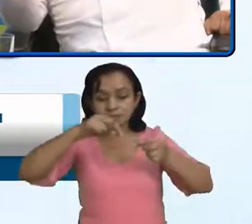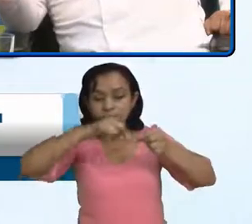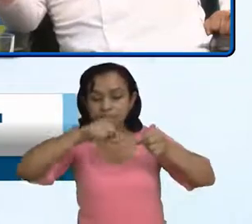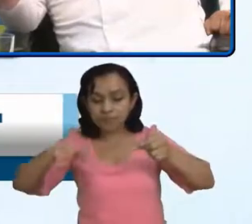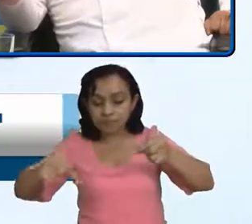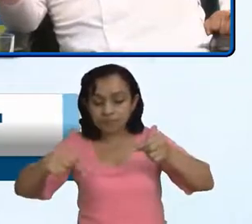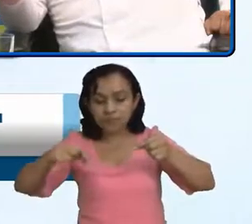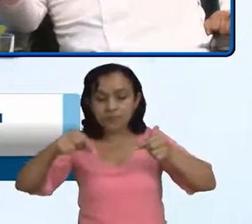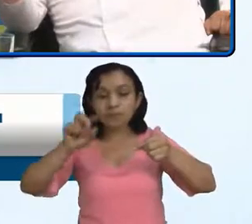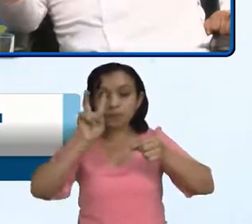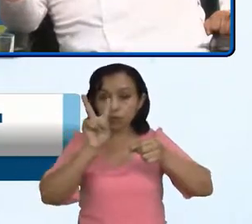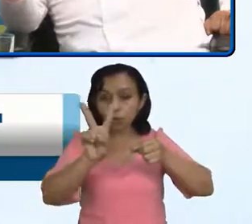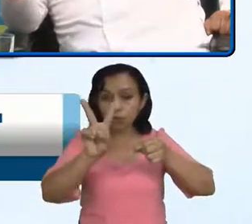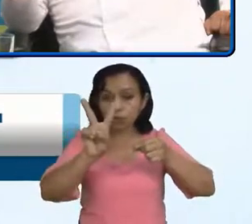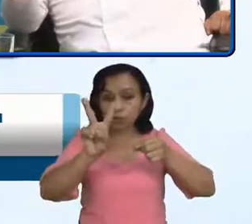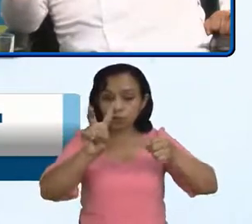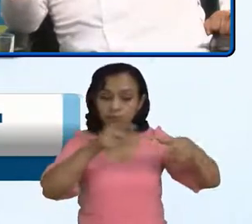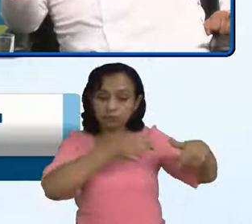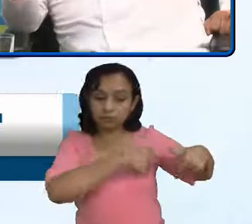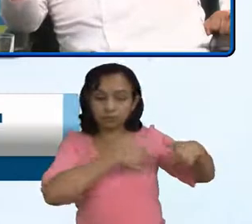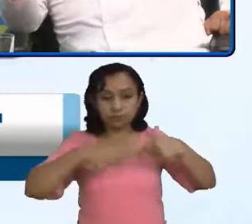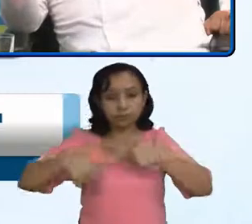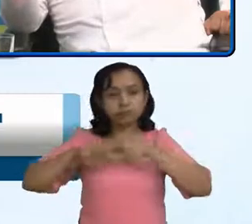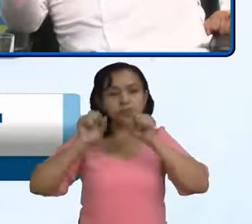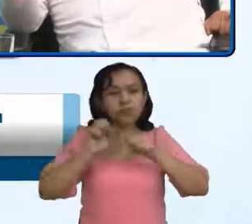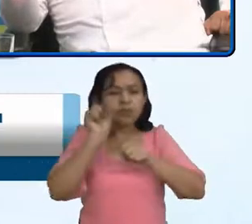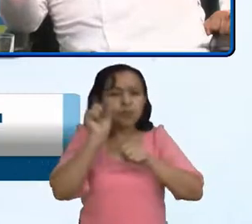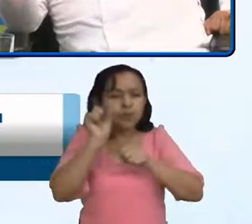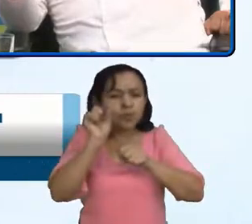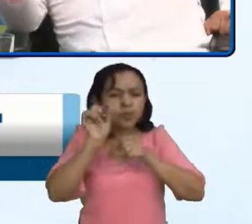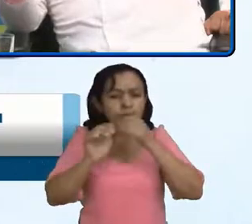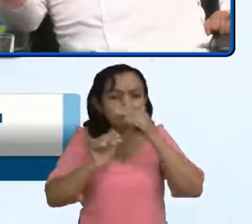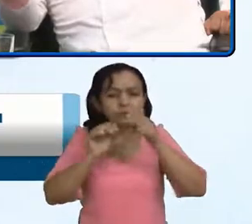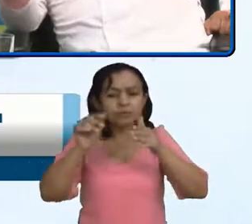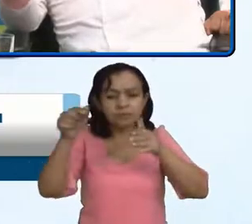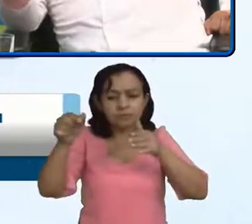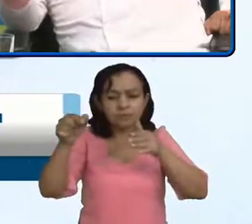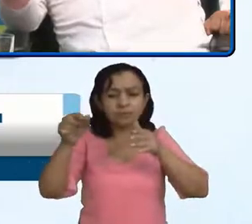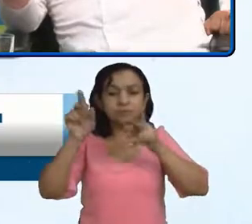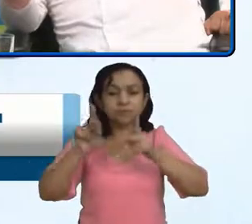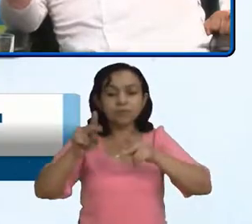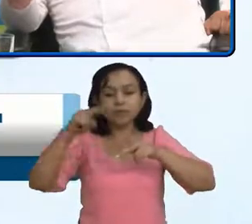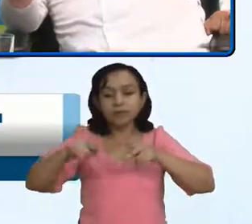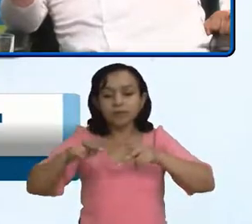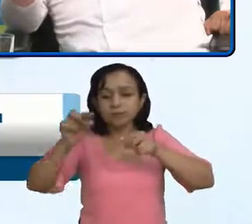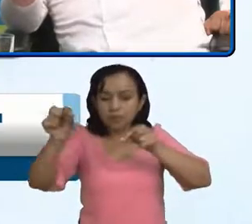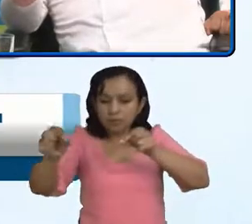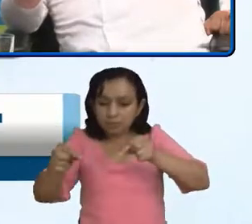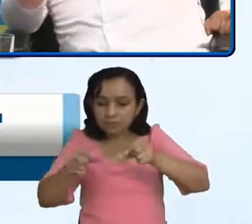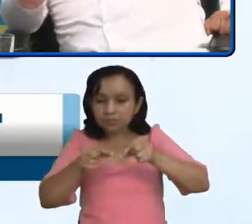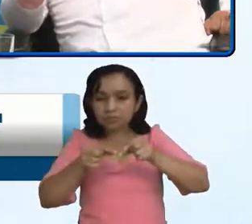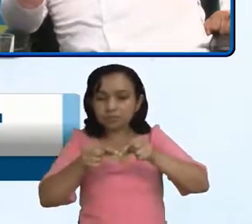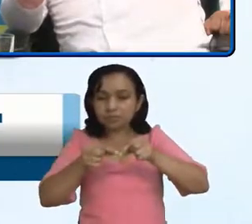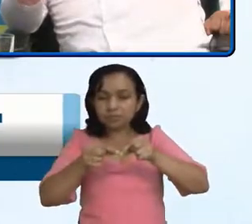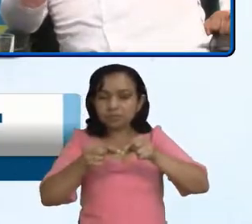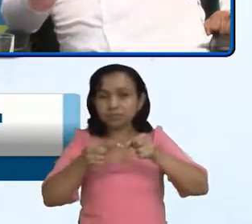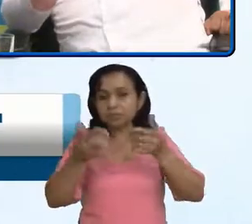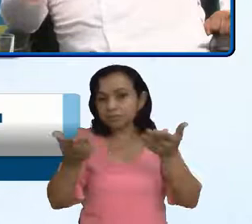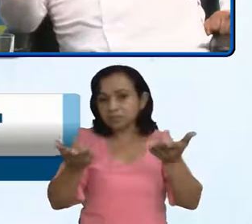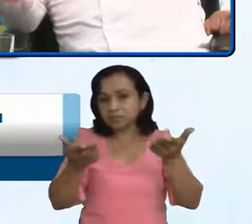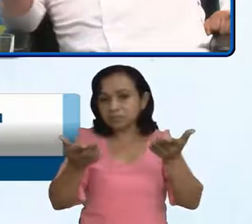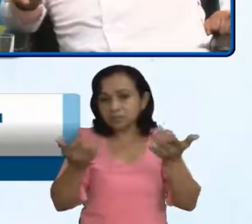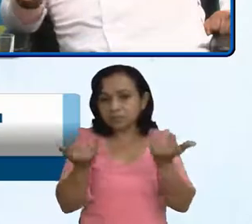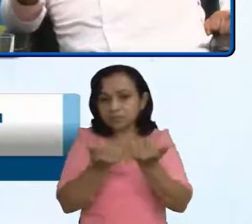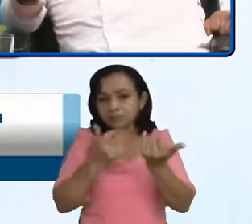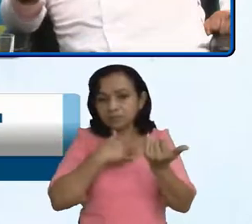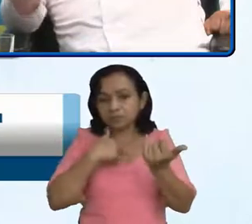los sus dos riñones, entonces podemos aguantarnos un poquito y estabilizar un poquito más al paciente, ¿verdad?, con medidas paliativas propiamente